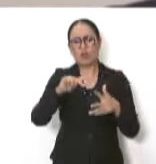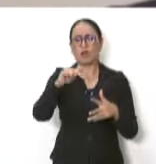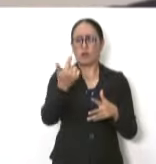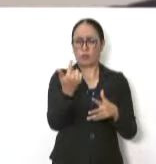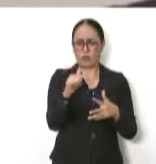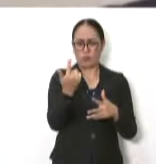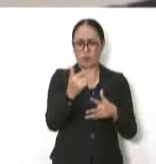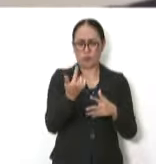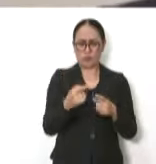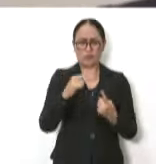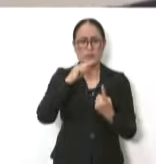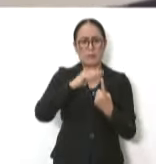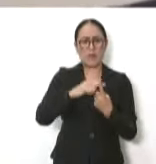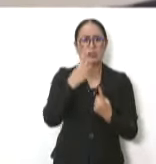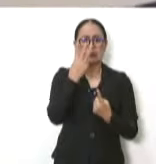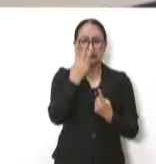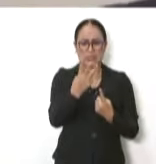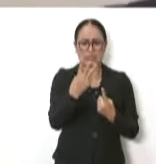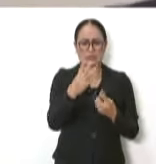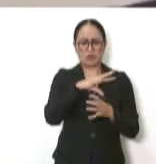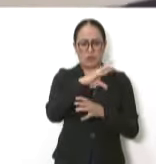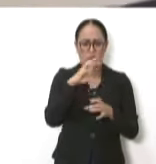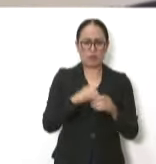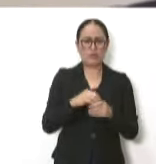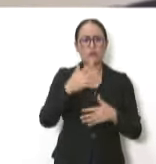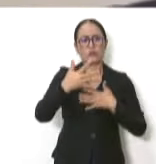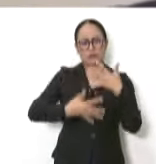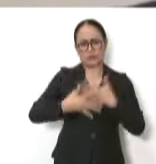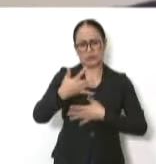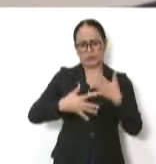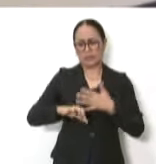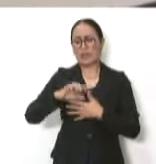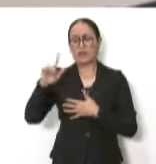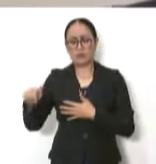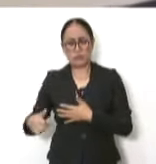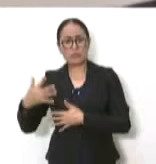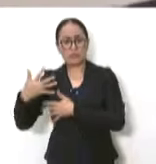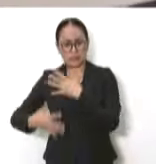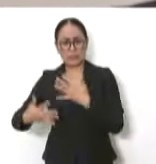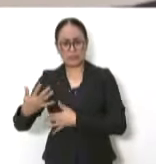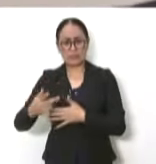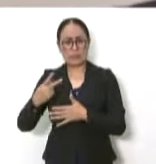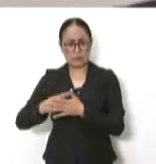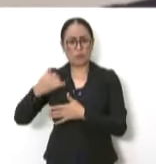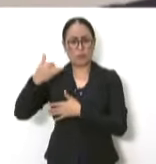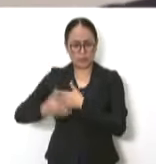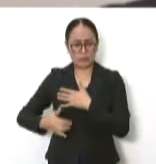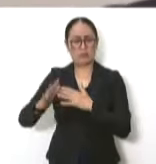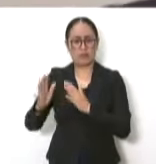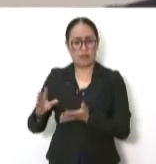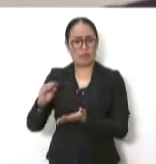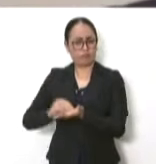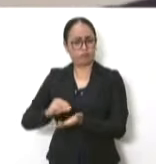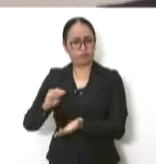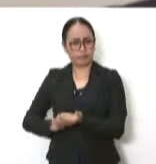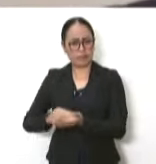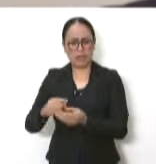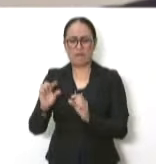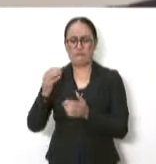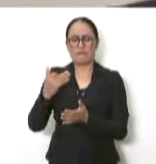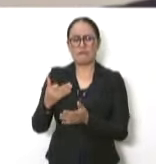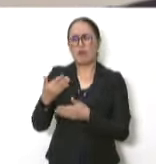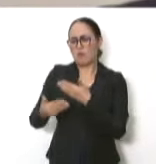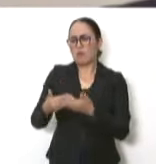3 que falta publicar, la llevamos 15, y 15 que ya tienen proyecto y que solo falta, digamos, su proceso